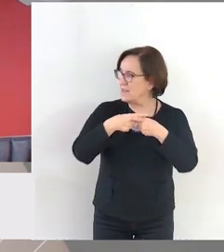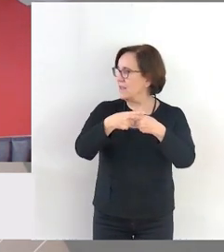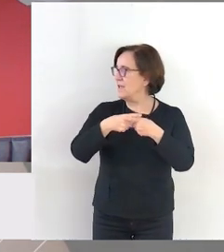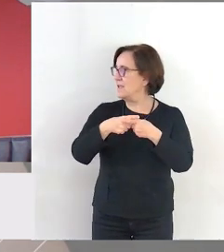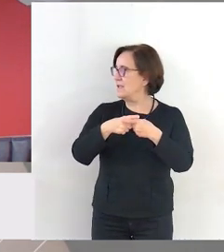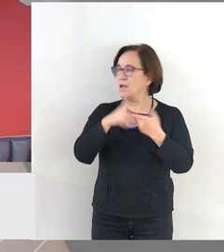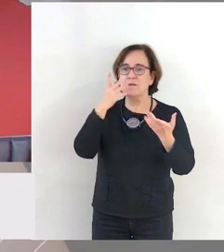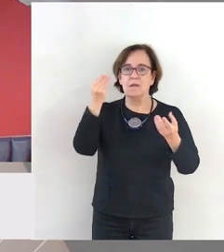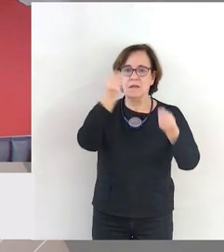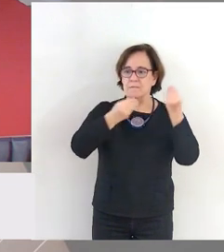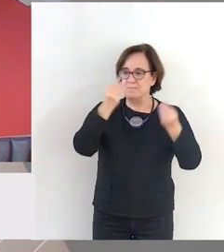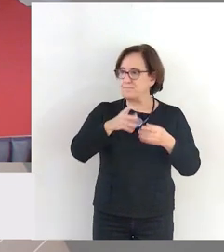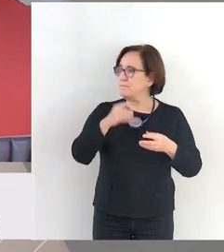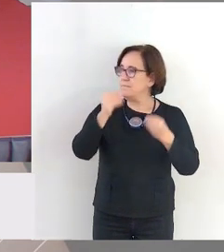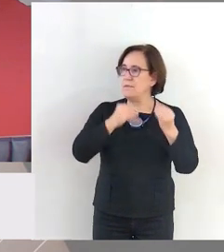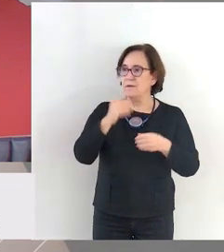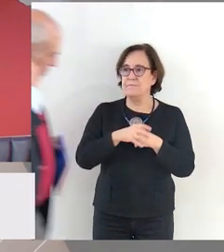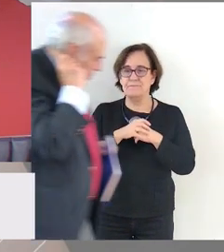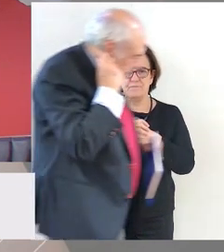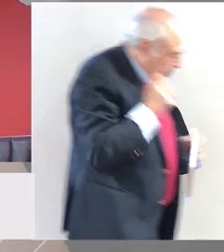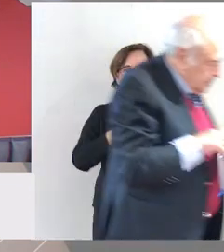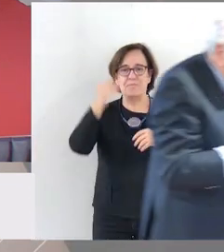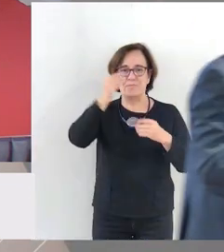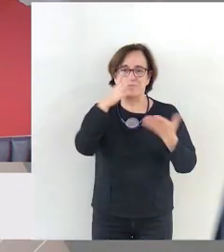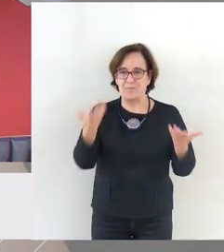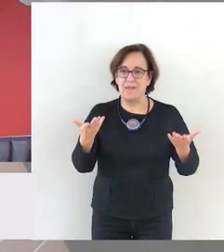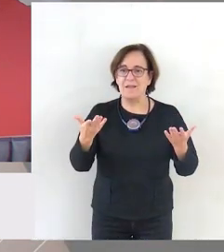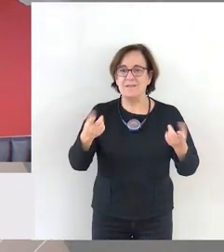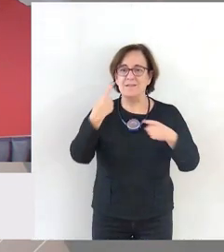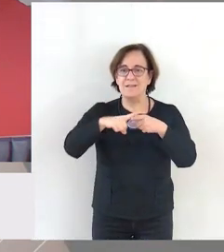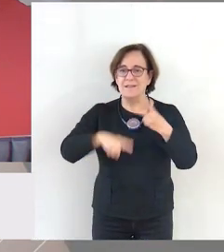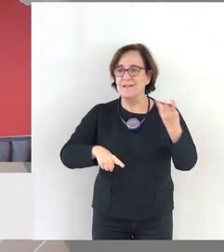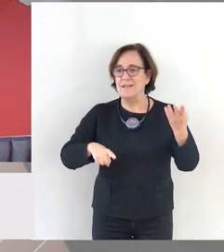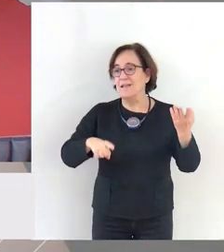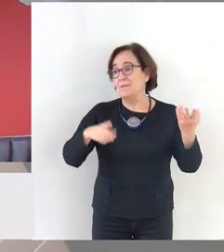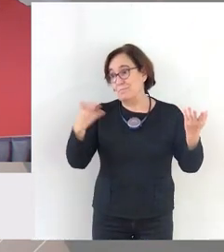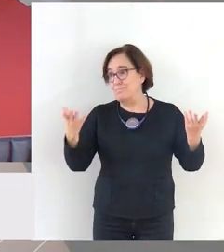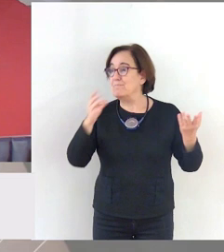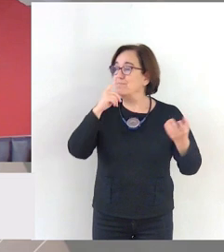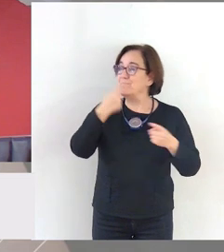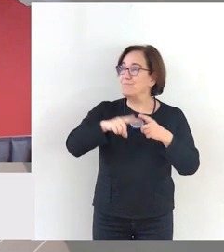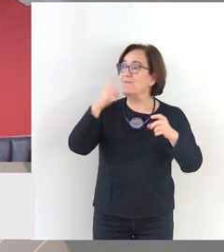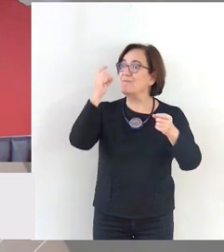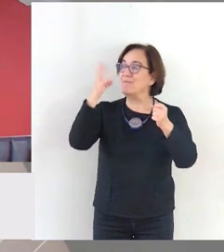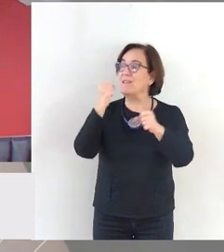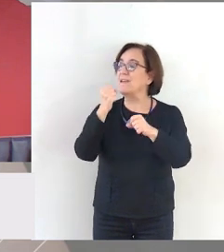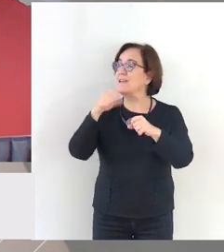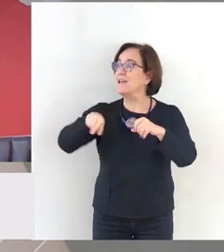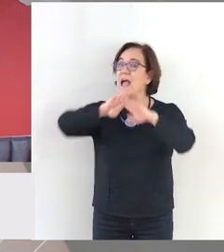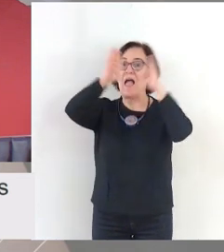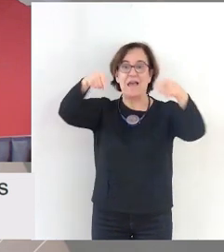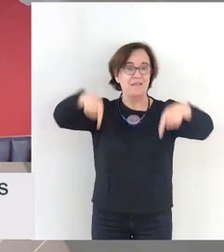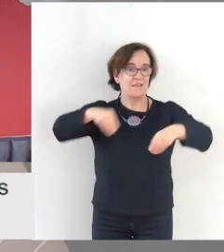por dejar sus reflexiones por hacernos pensar y también por llevarnos a la acción que de acción precisamente sabe y mucho la casa que nos acoge